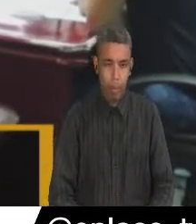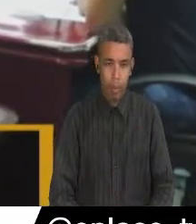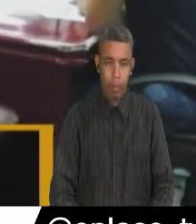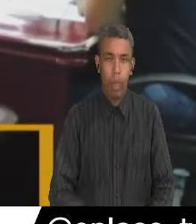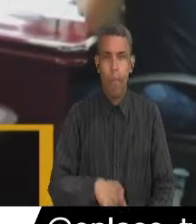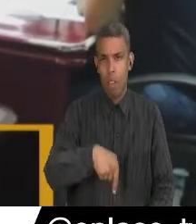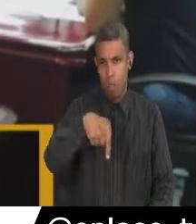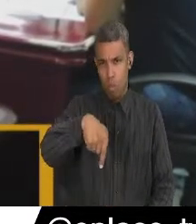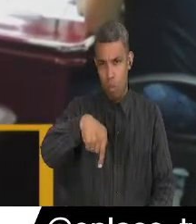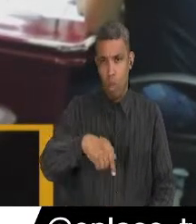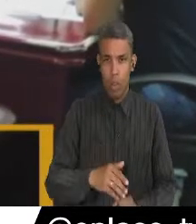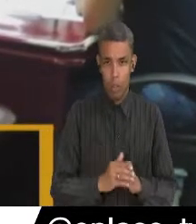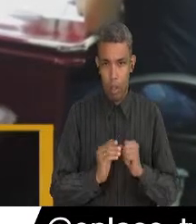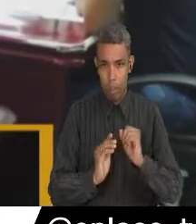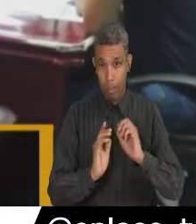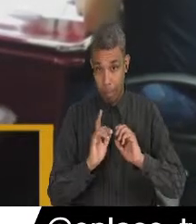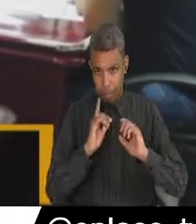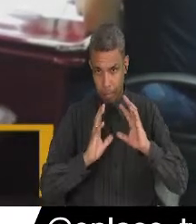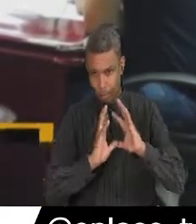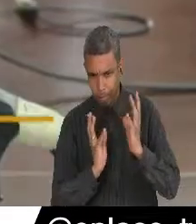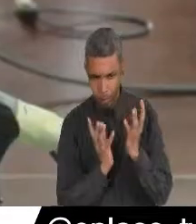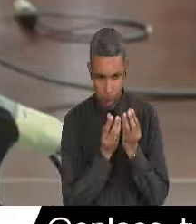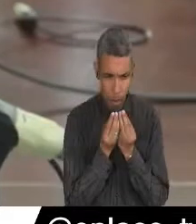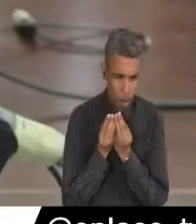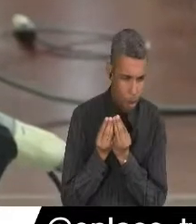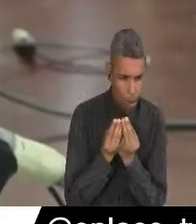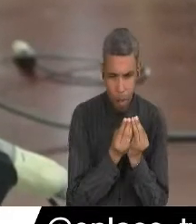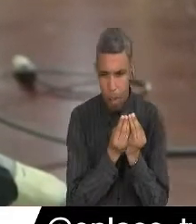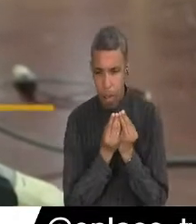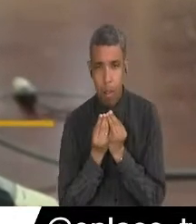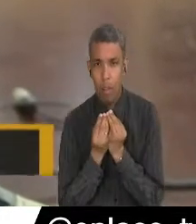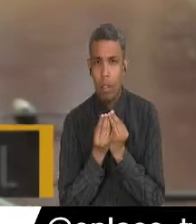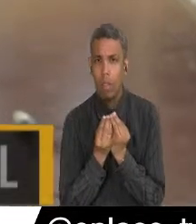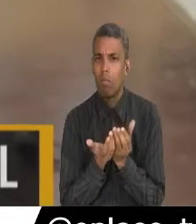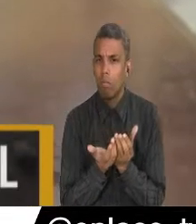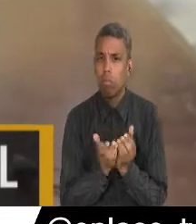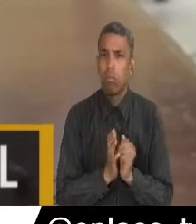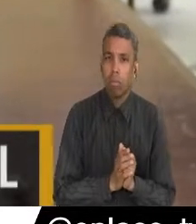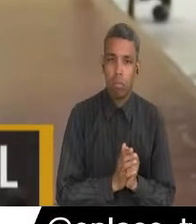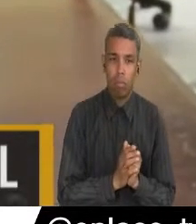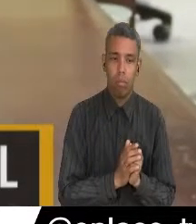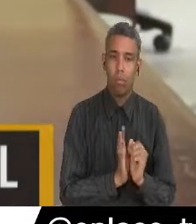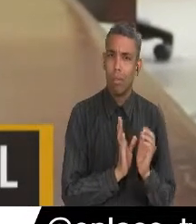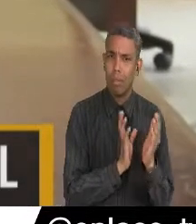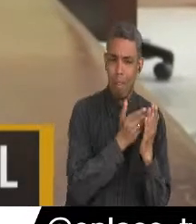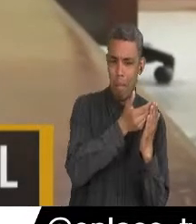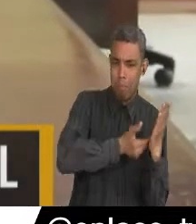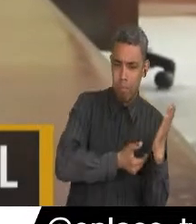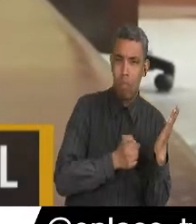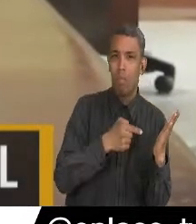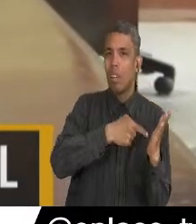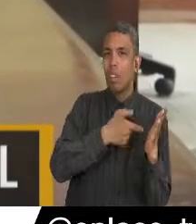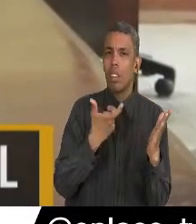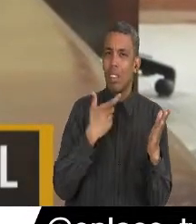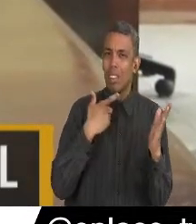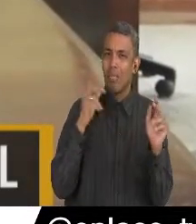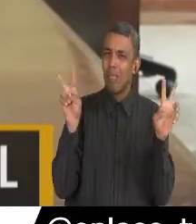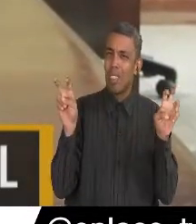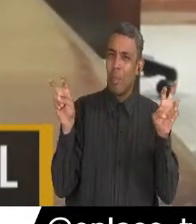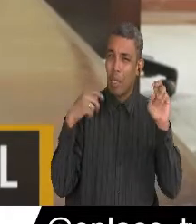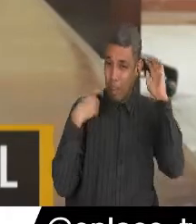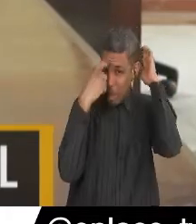de Barranca Bermeja en este periodo ordinario donde iniciativas como la exención de gravámenes a la sobretasa bomberil es una de las principales, como lo da a conocer el presidente